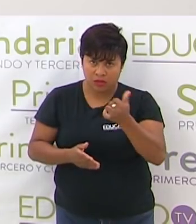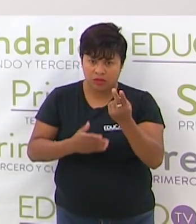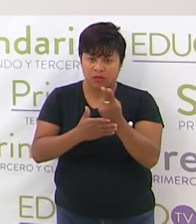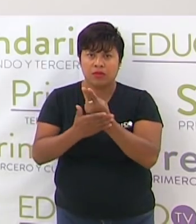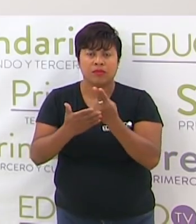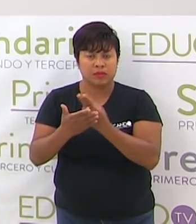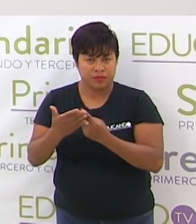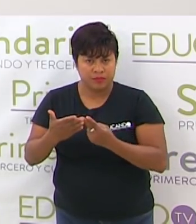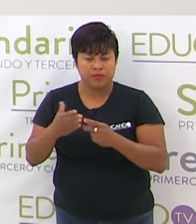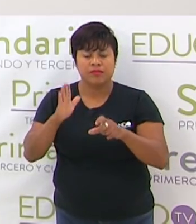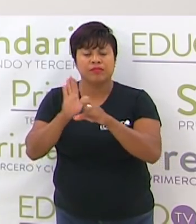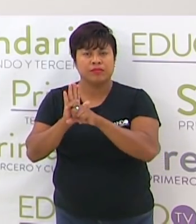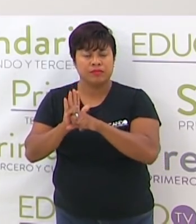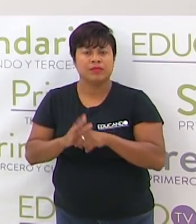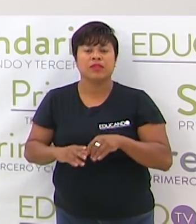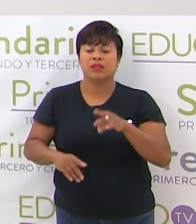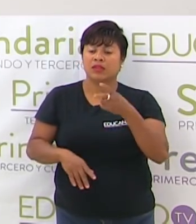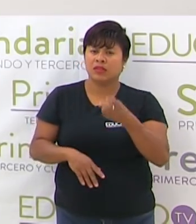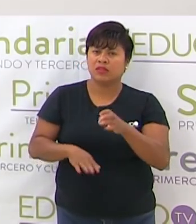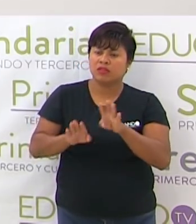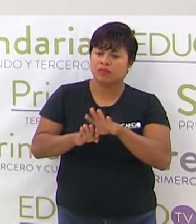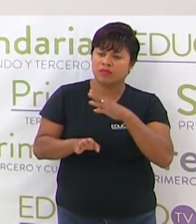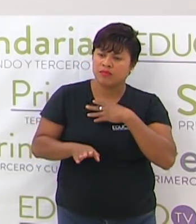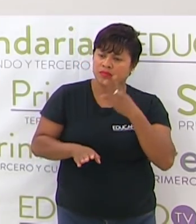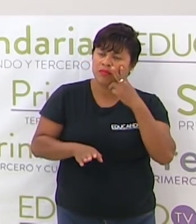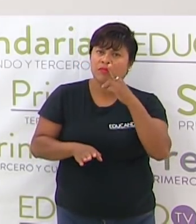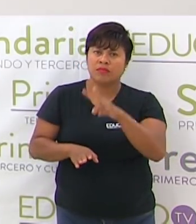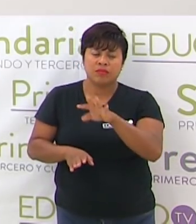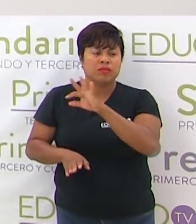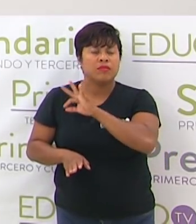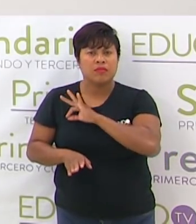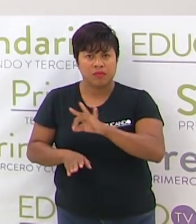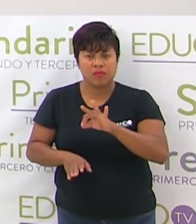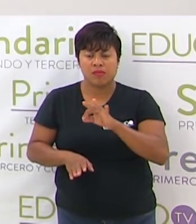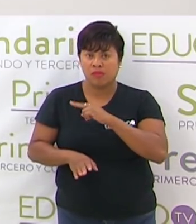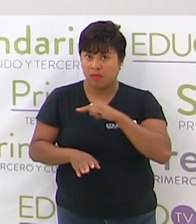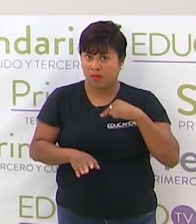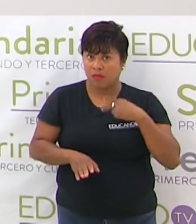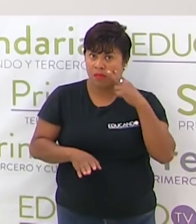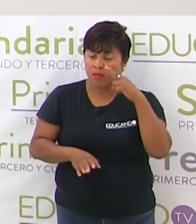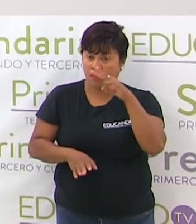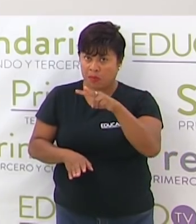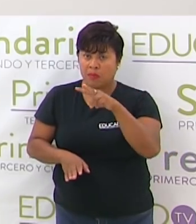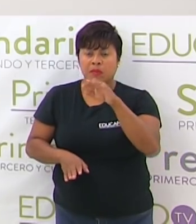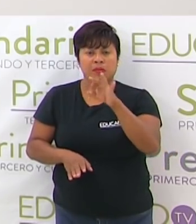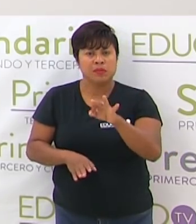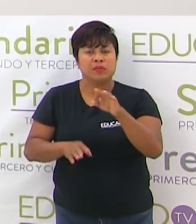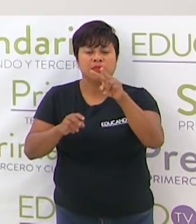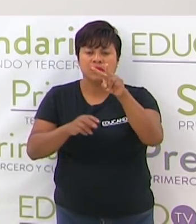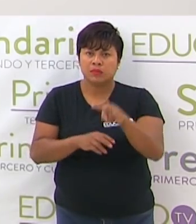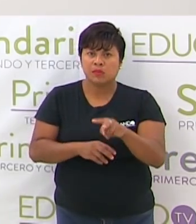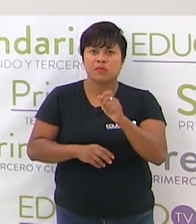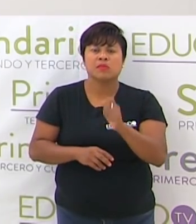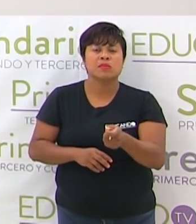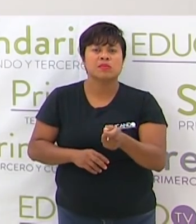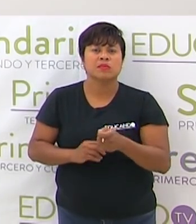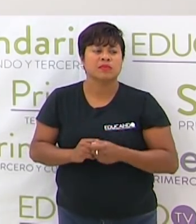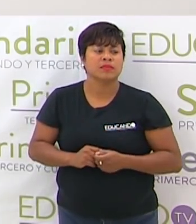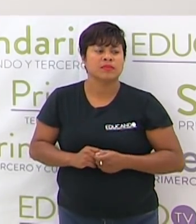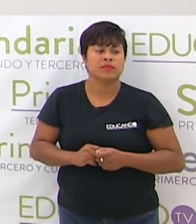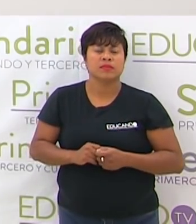figura que a simple vista podemos darnos cuenta que realmente es